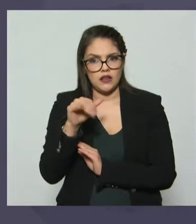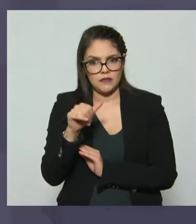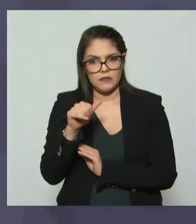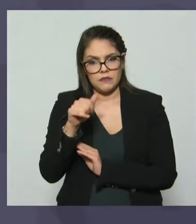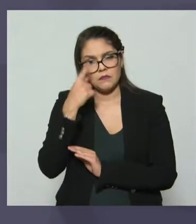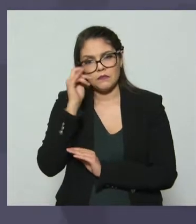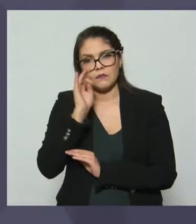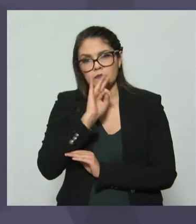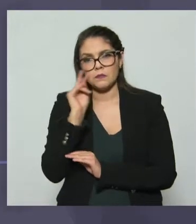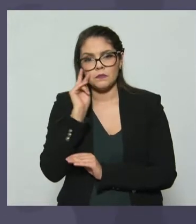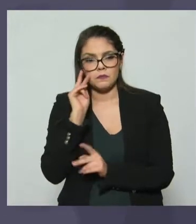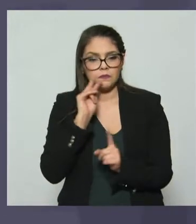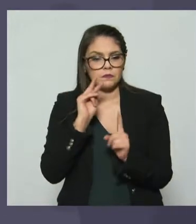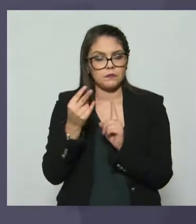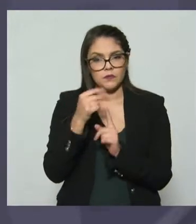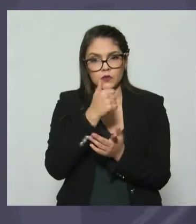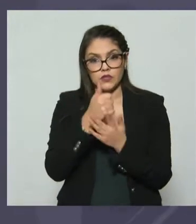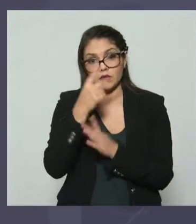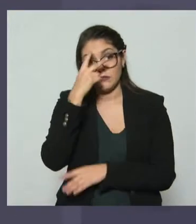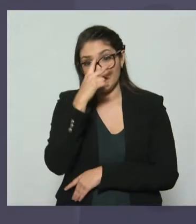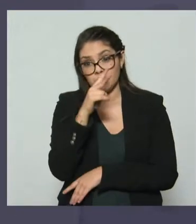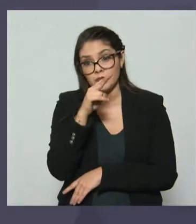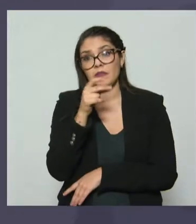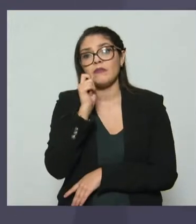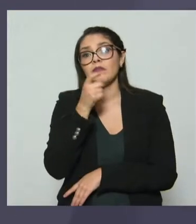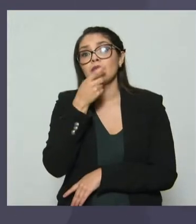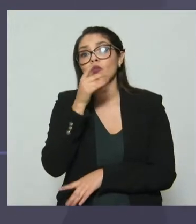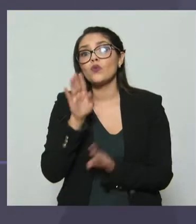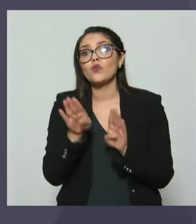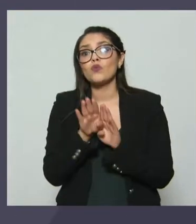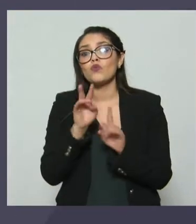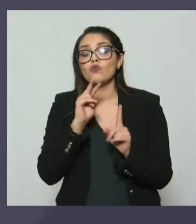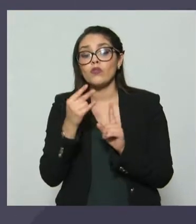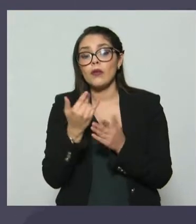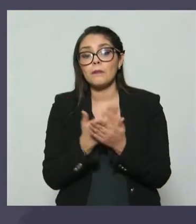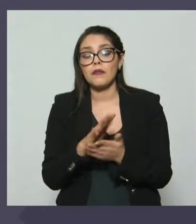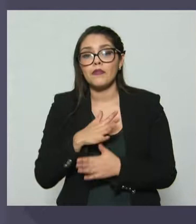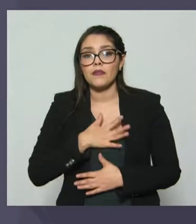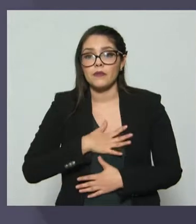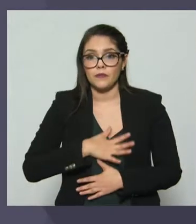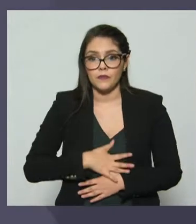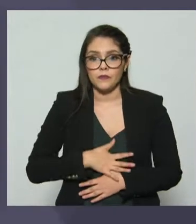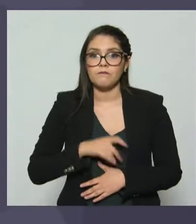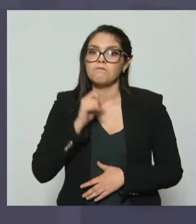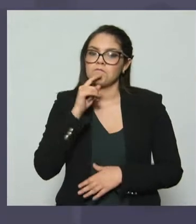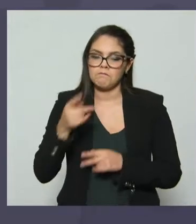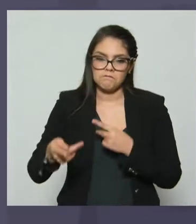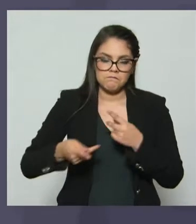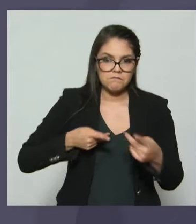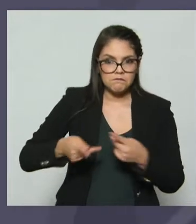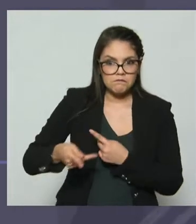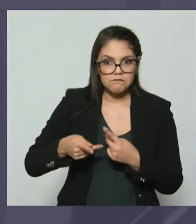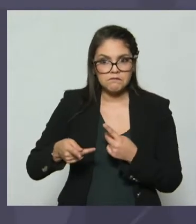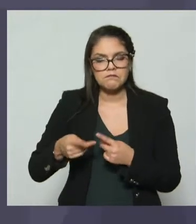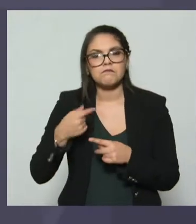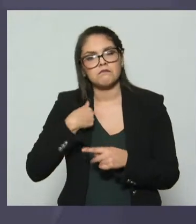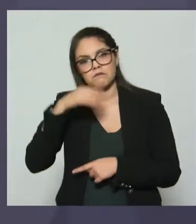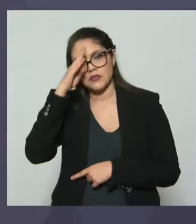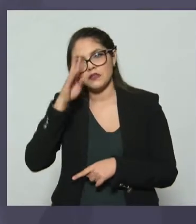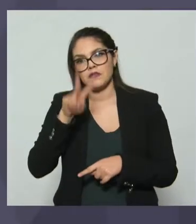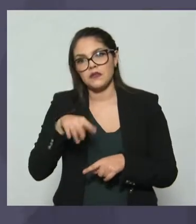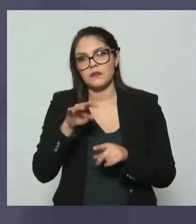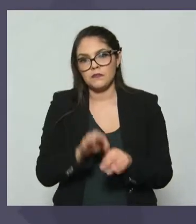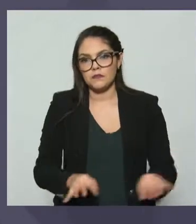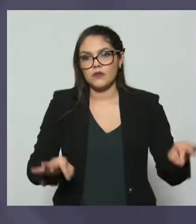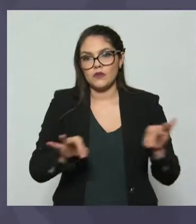y Prospectiva de la Ciudad de México. Estamos hablando de prospectiva y democracia, pero con planeación. Me parece muy importante porque no hay leyes o